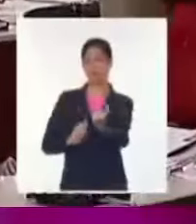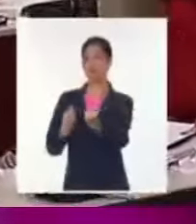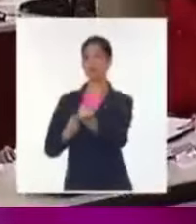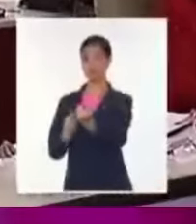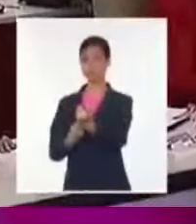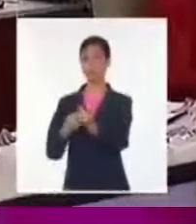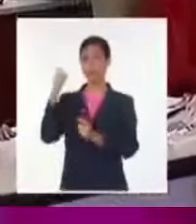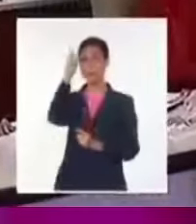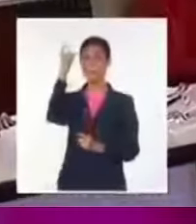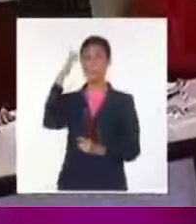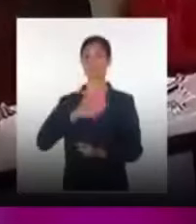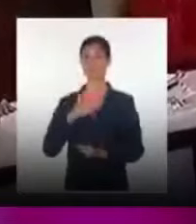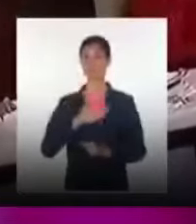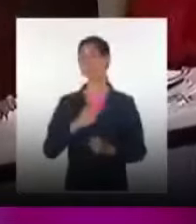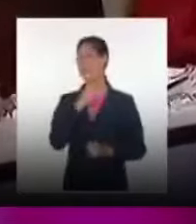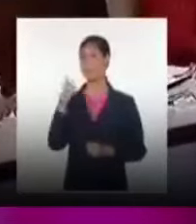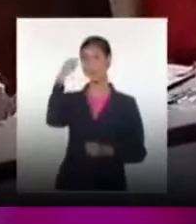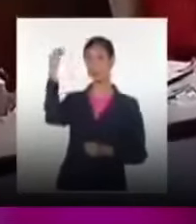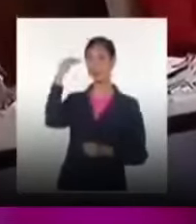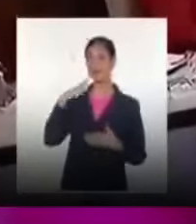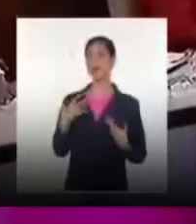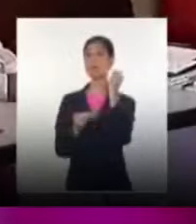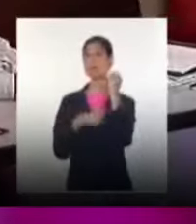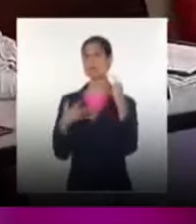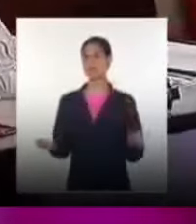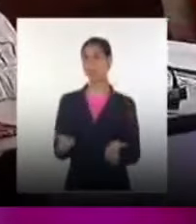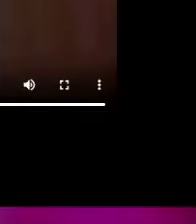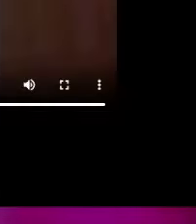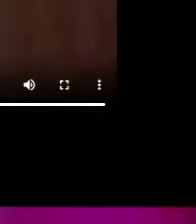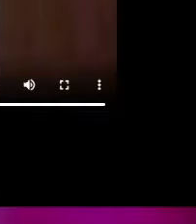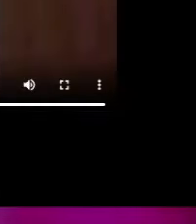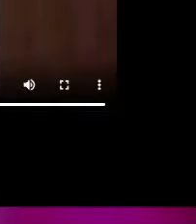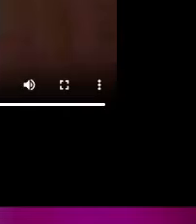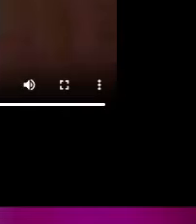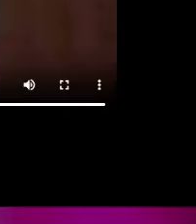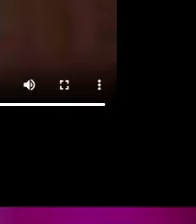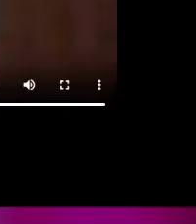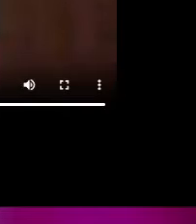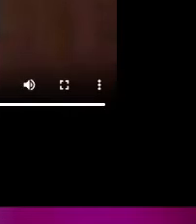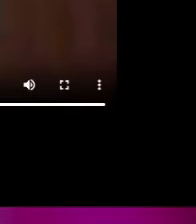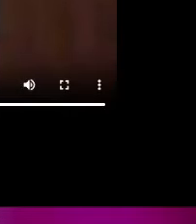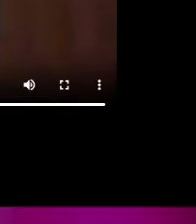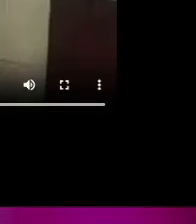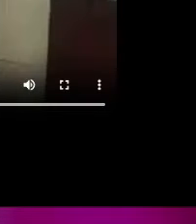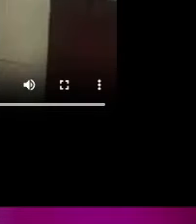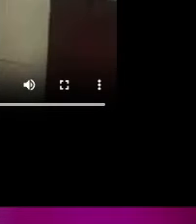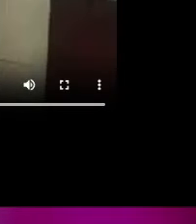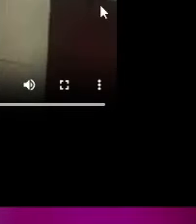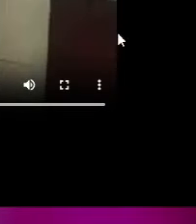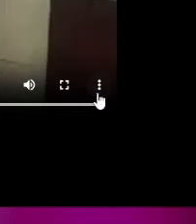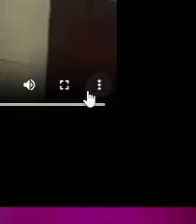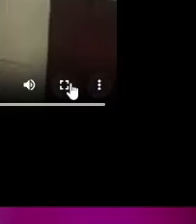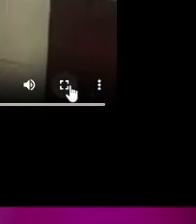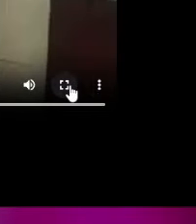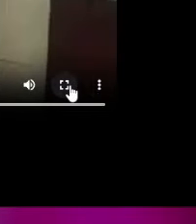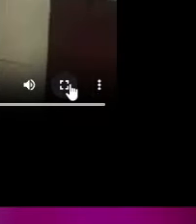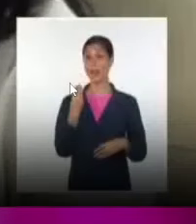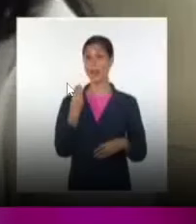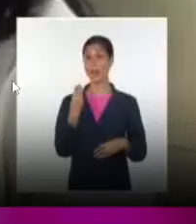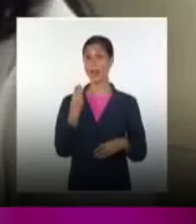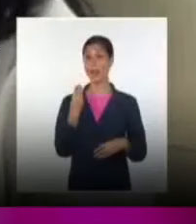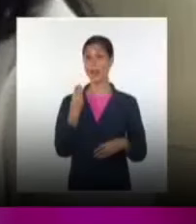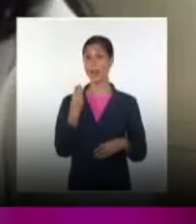creatividad, conscientes de que en cada uno de nosotros están las potencialidades para crecer y superarnos. Empezó bien. Empezó bien, bueno, bien, como siempre, dando